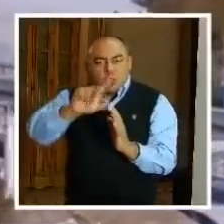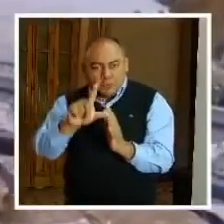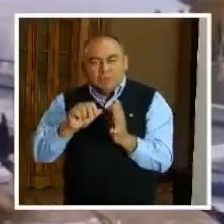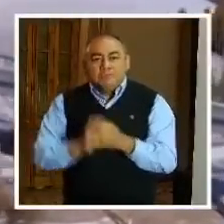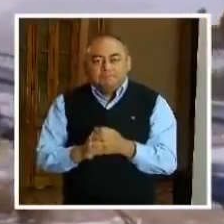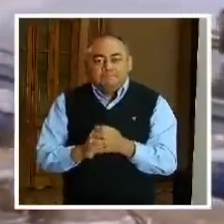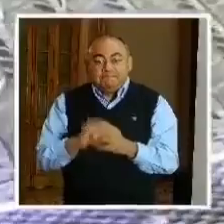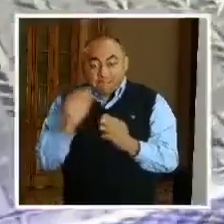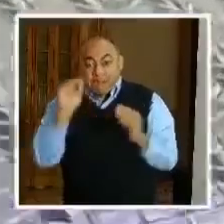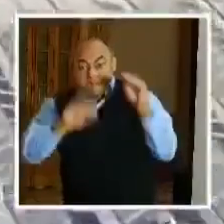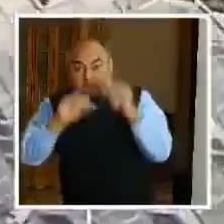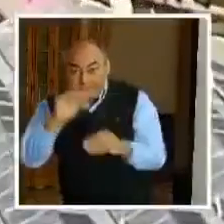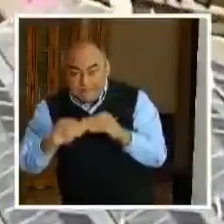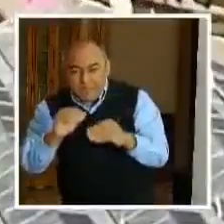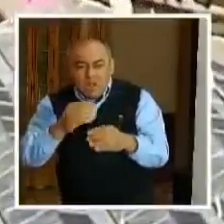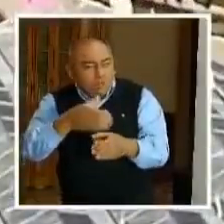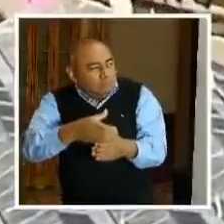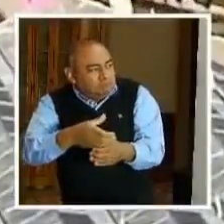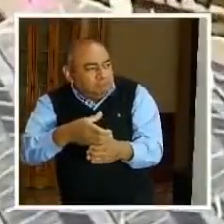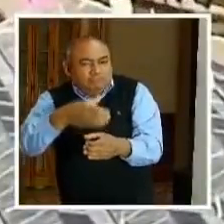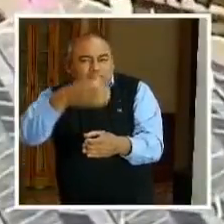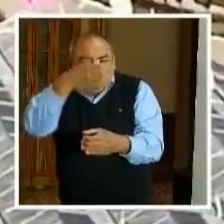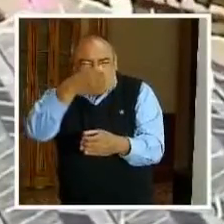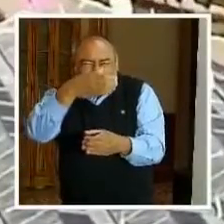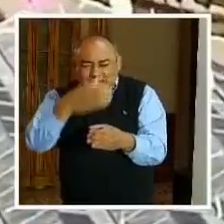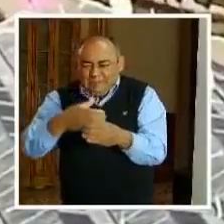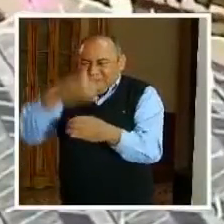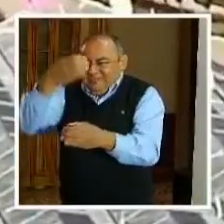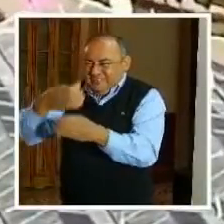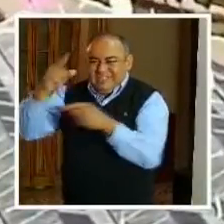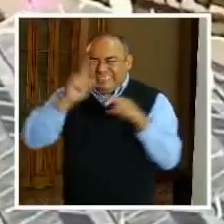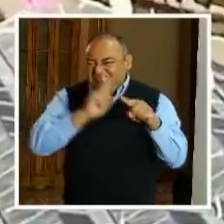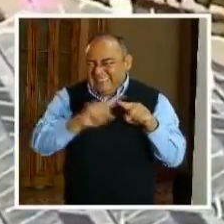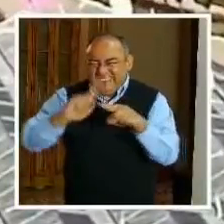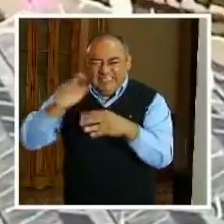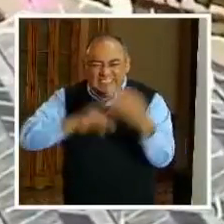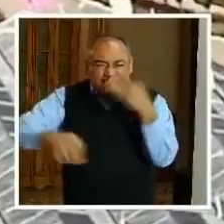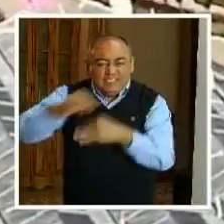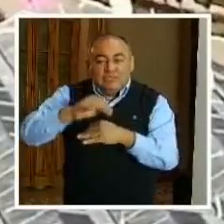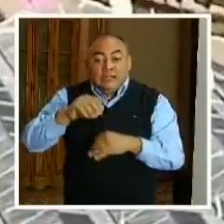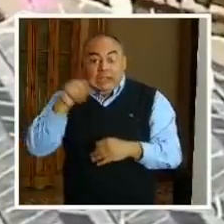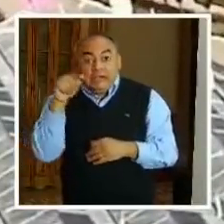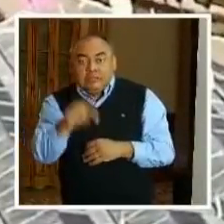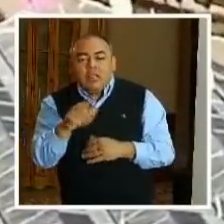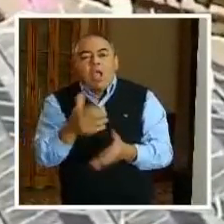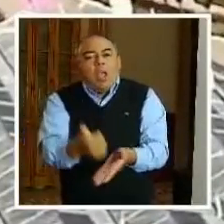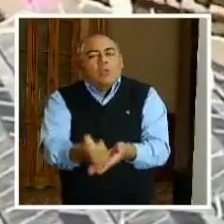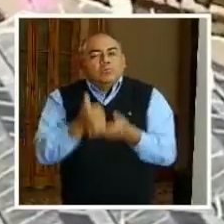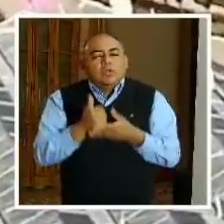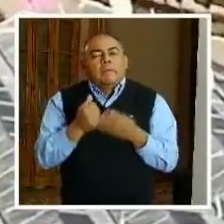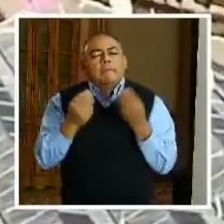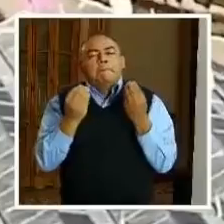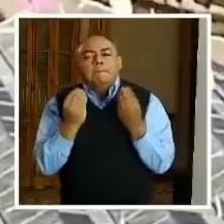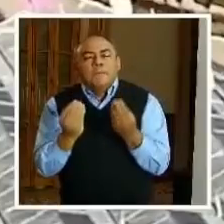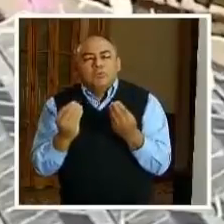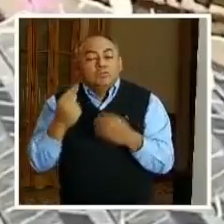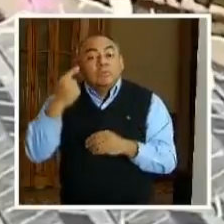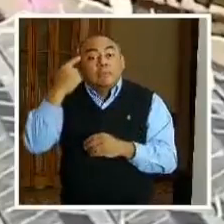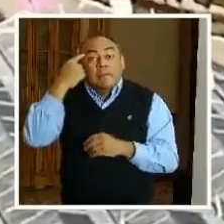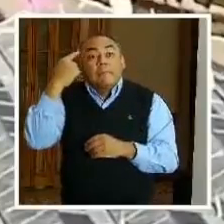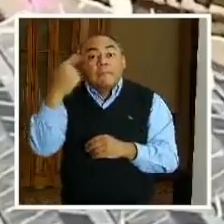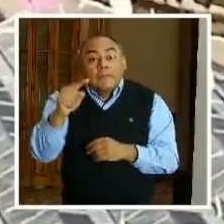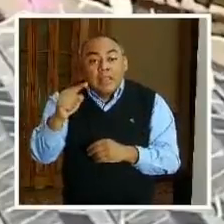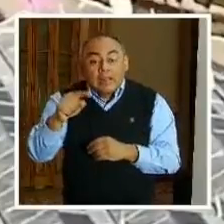Columnas esbeltas como las que estamos viendo aquí, y esto va a ayudar muchísimo para que no se deprecien los